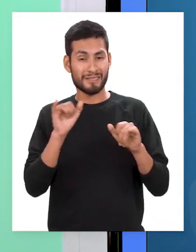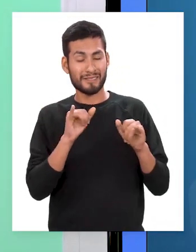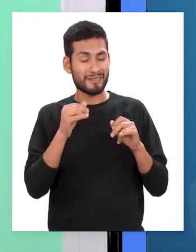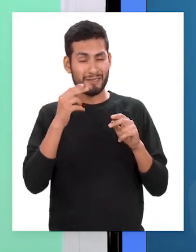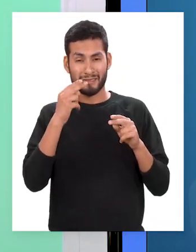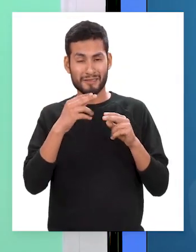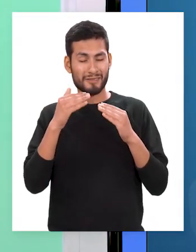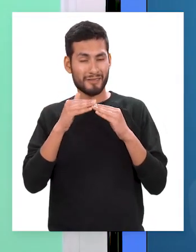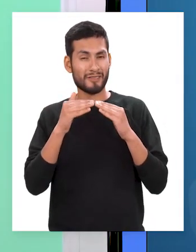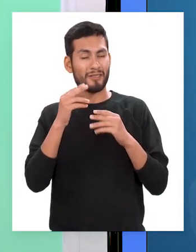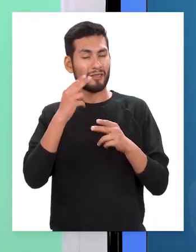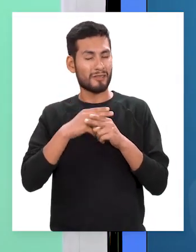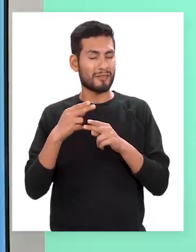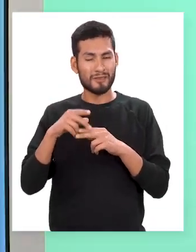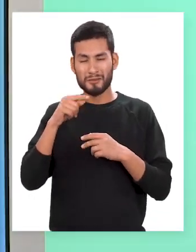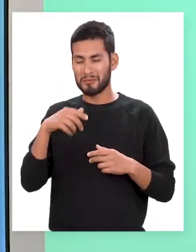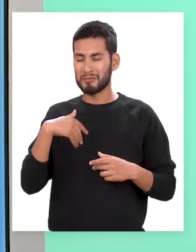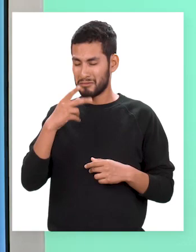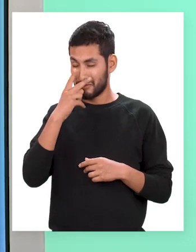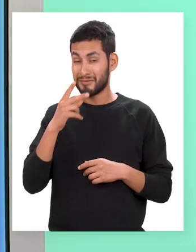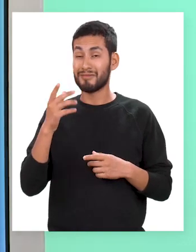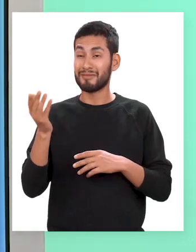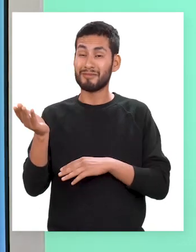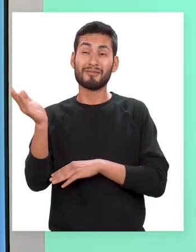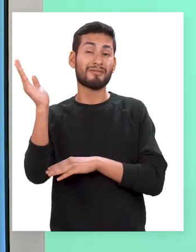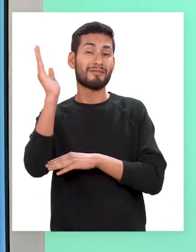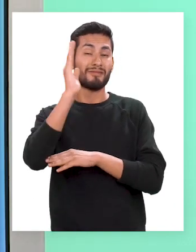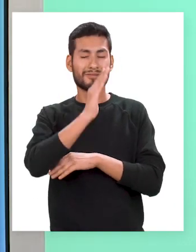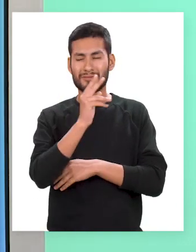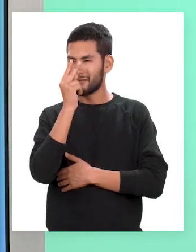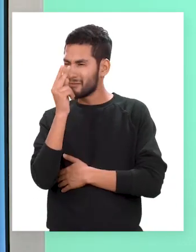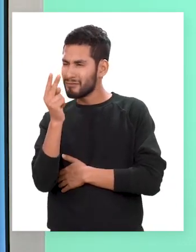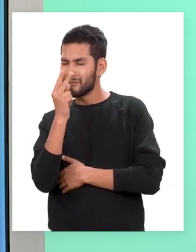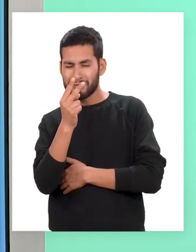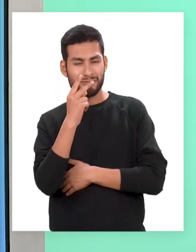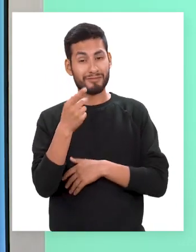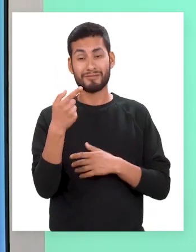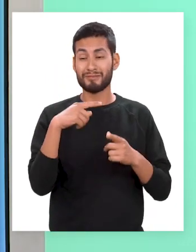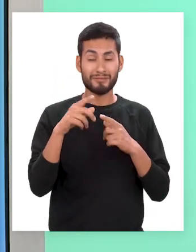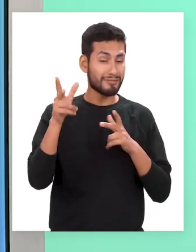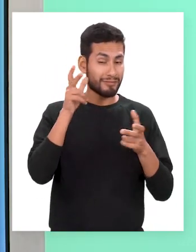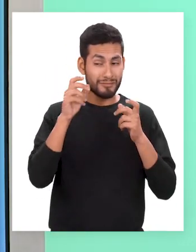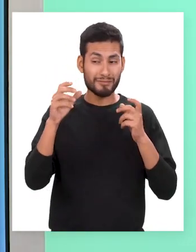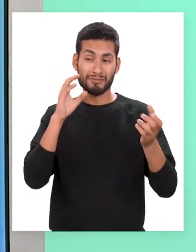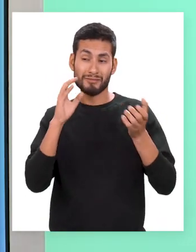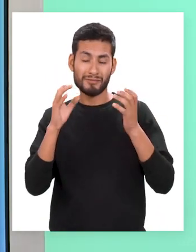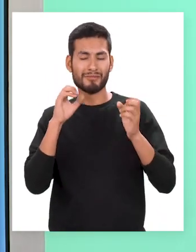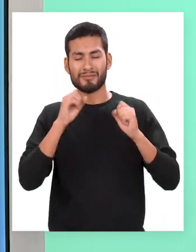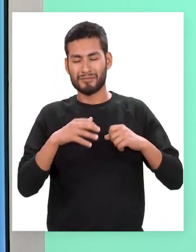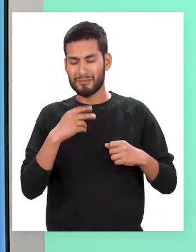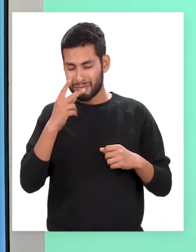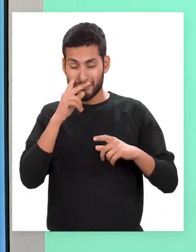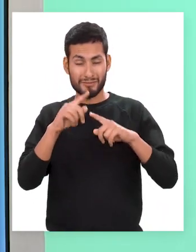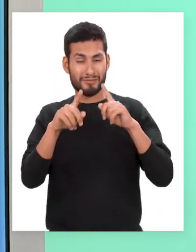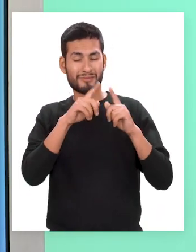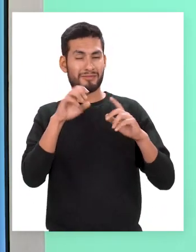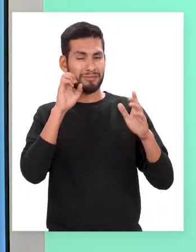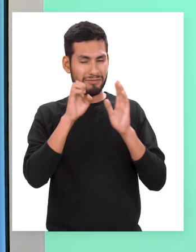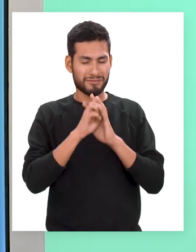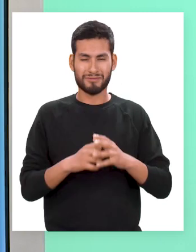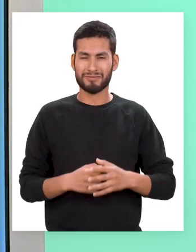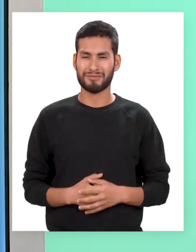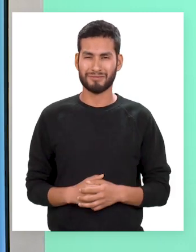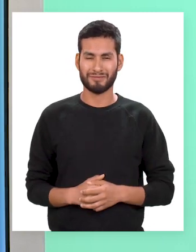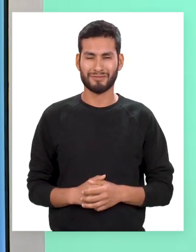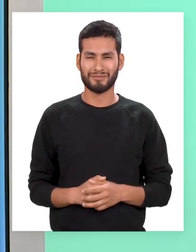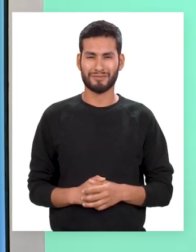homónimas están por todos lados. Estoy seguro de que si durante el día prestamos atención a las conversaciones que mantenemos, encontraremos muchos